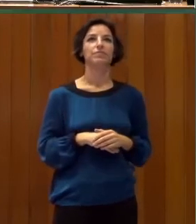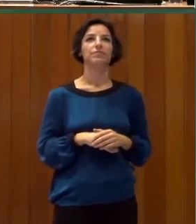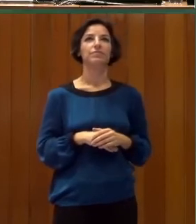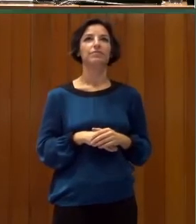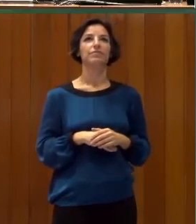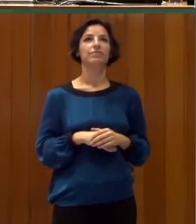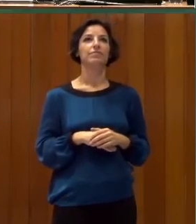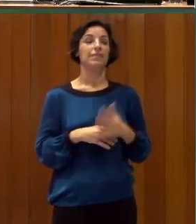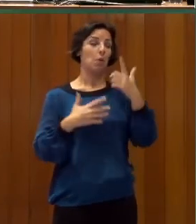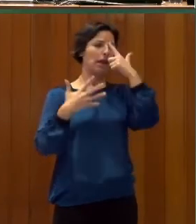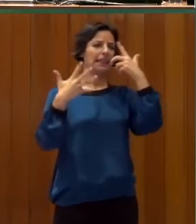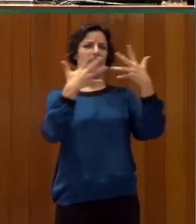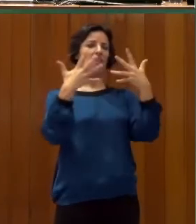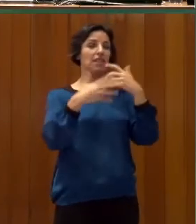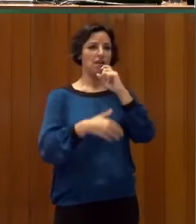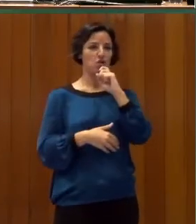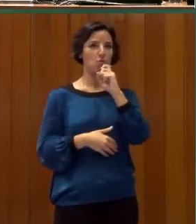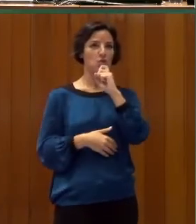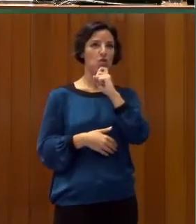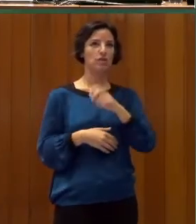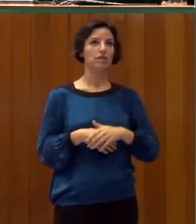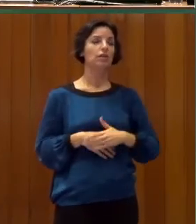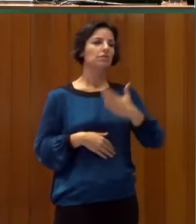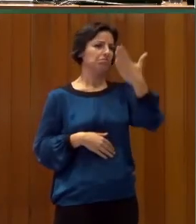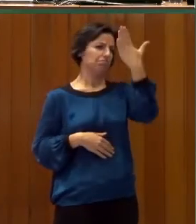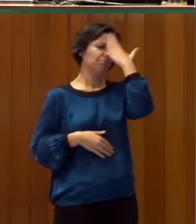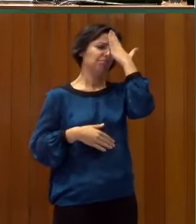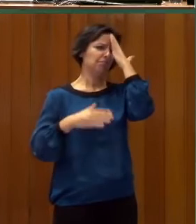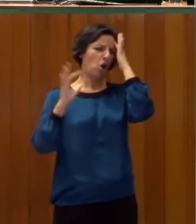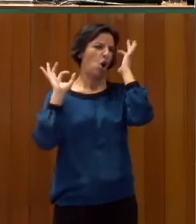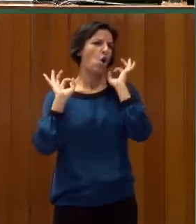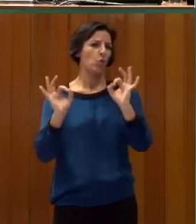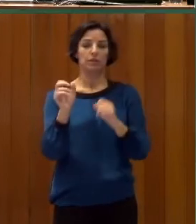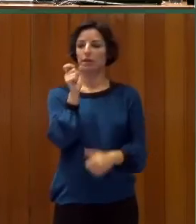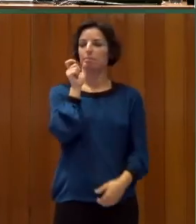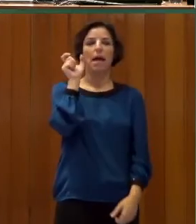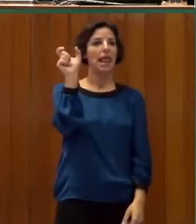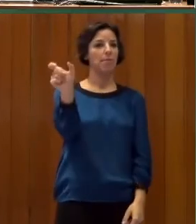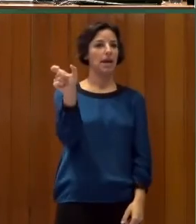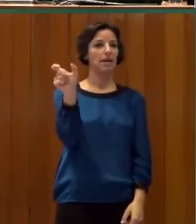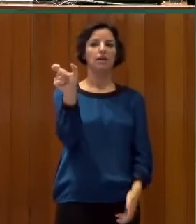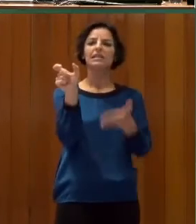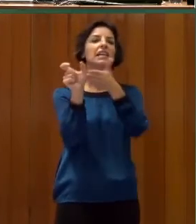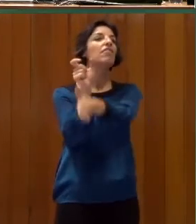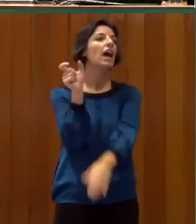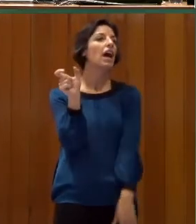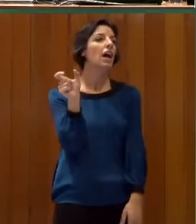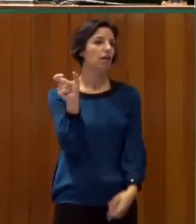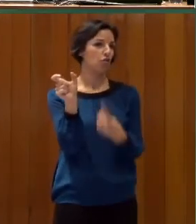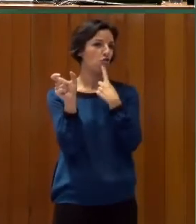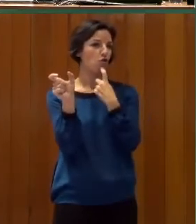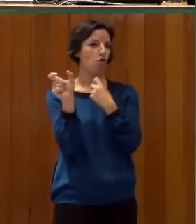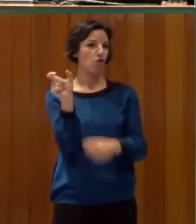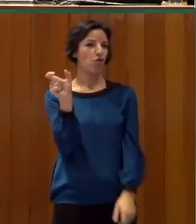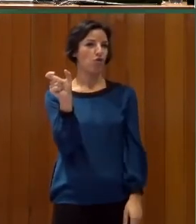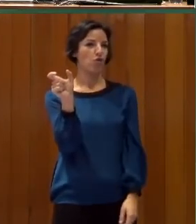de cómo sería esta interferencia. Entonces, tenemos en la condición congruente una palabra que significa rojo